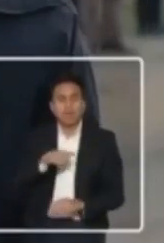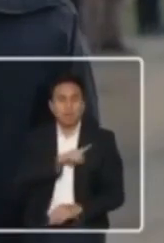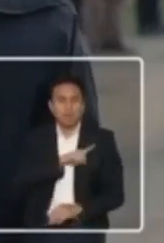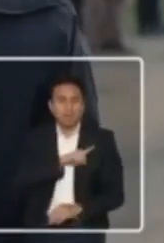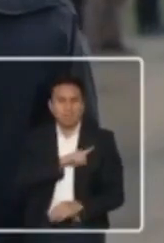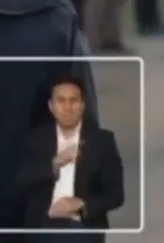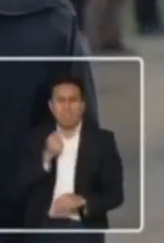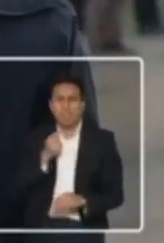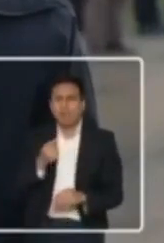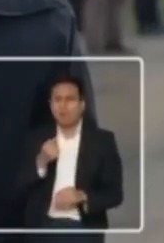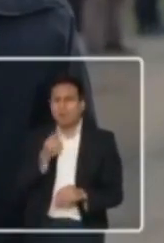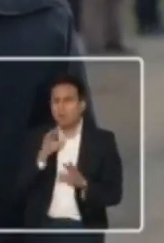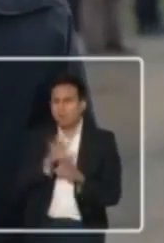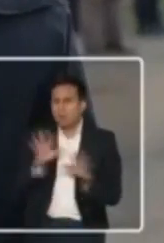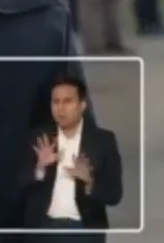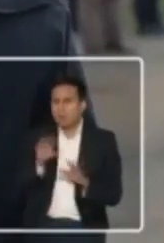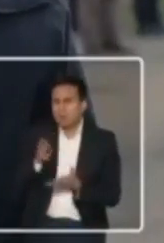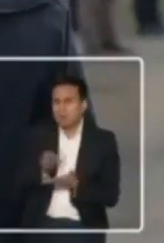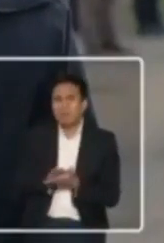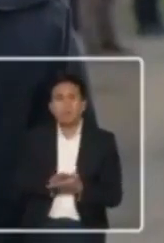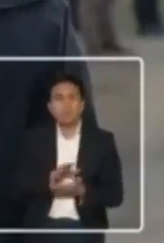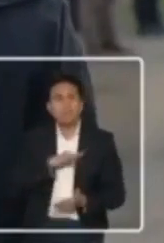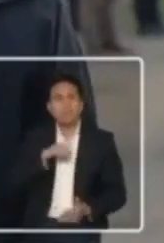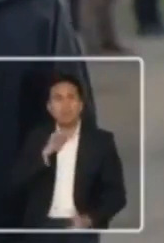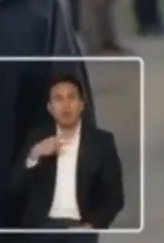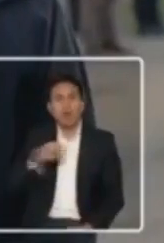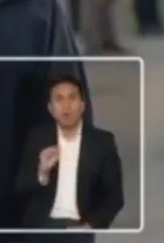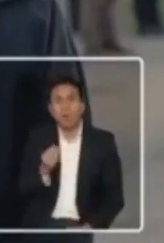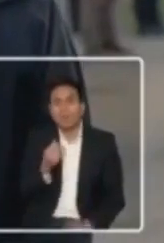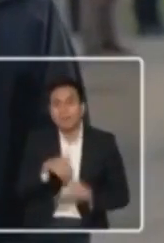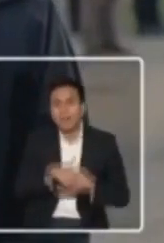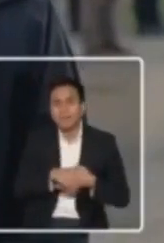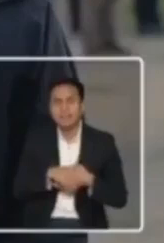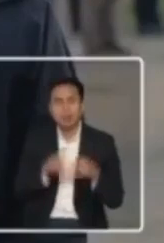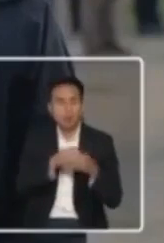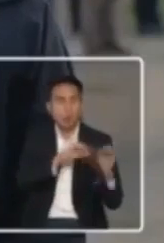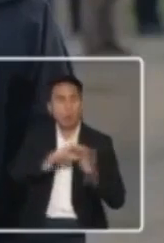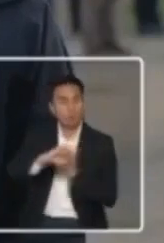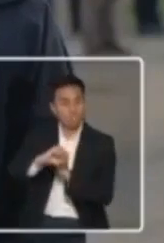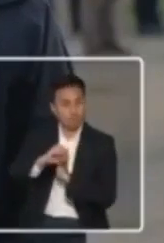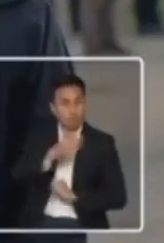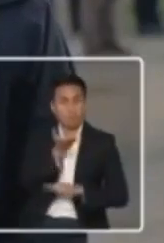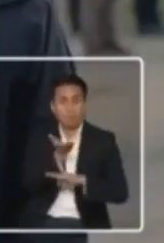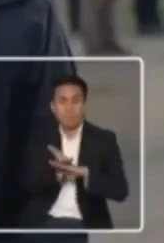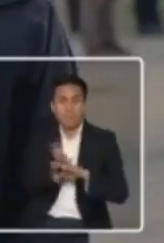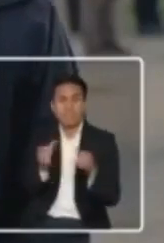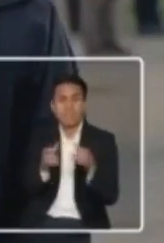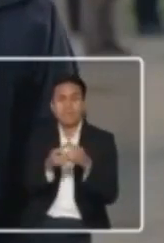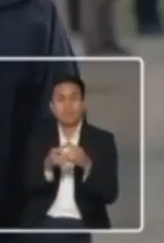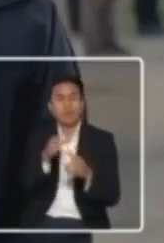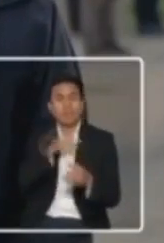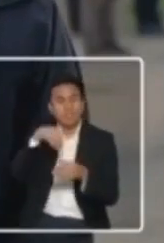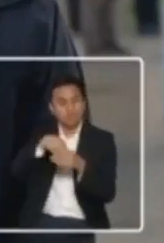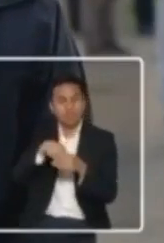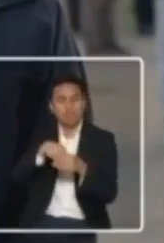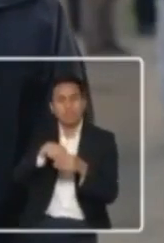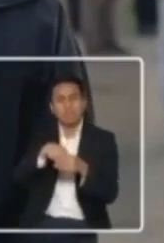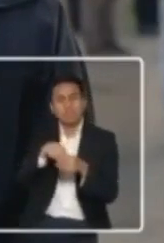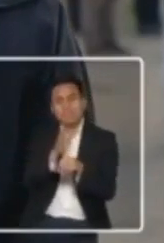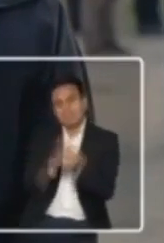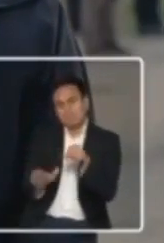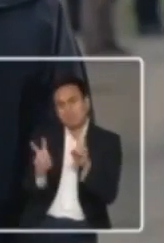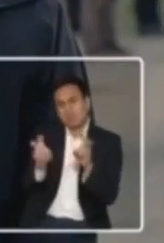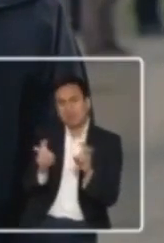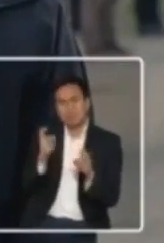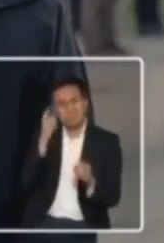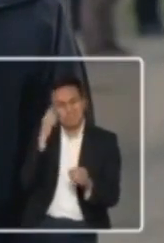este horrible homicidio. Ministra Tobá, buenas tardes. Desde la oposición han pedido que el equipo de Interior deje su cargo considerando